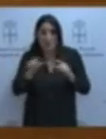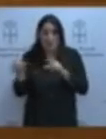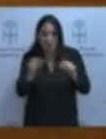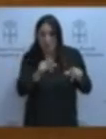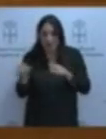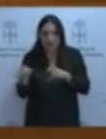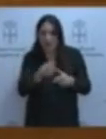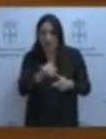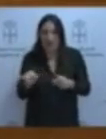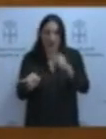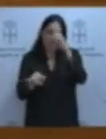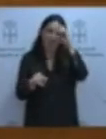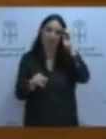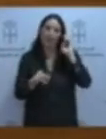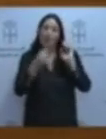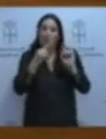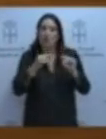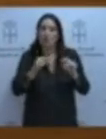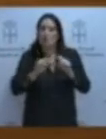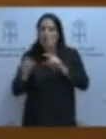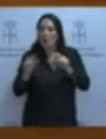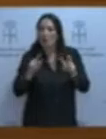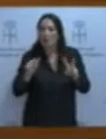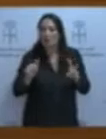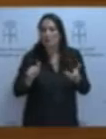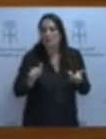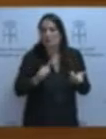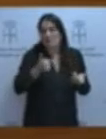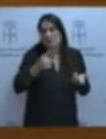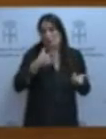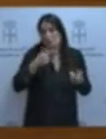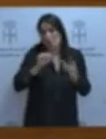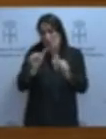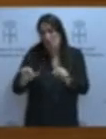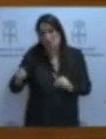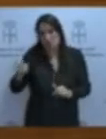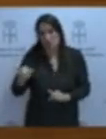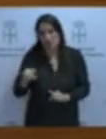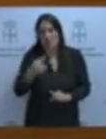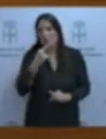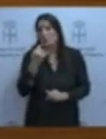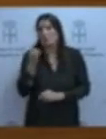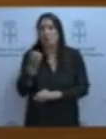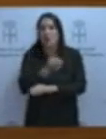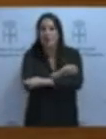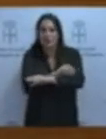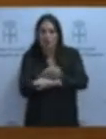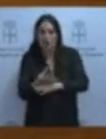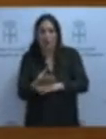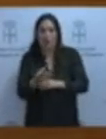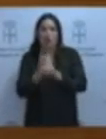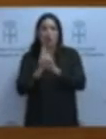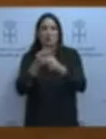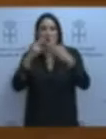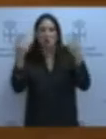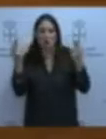otro. Y digo falsa porque hay más caminos. Cuando hablamos de ferrocarril, de transporte colectivo,